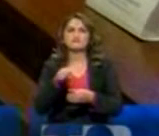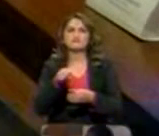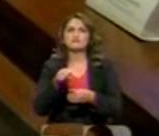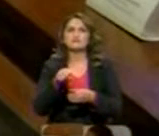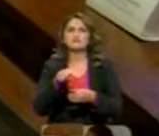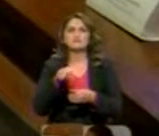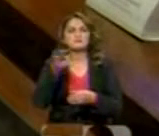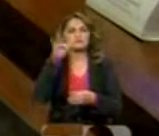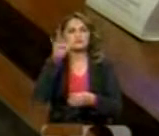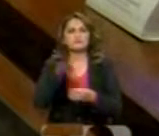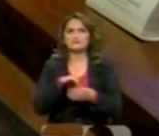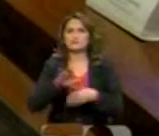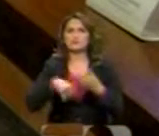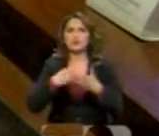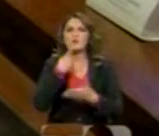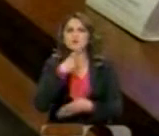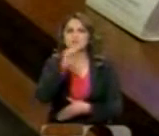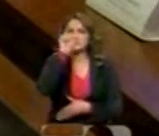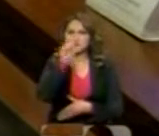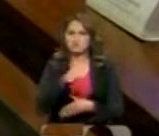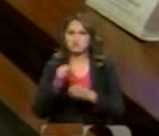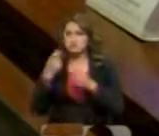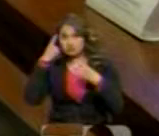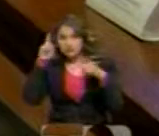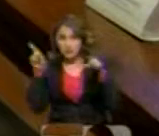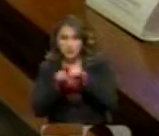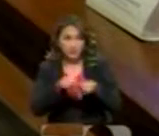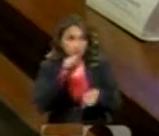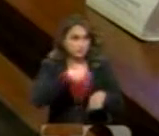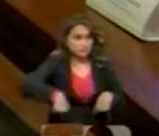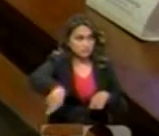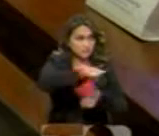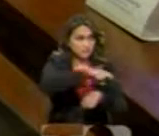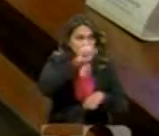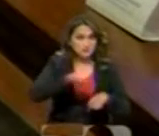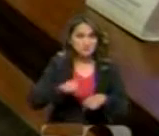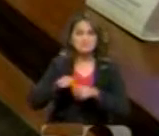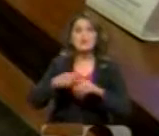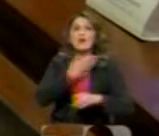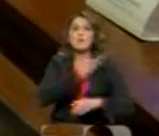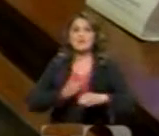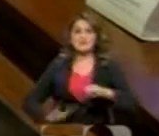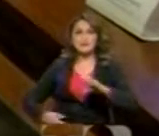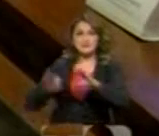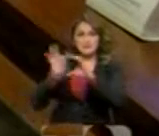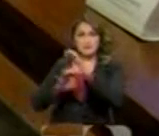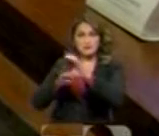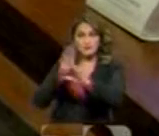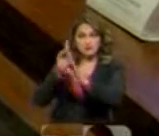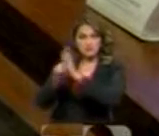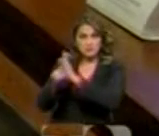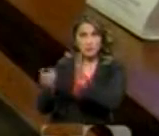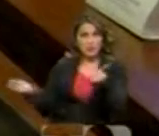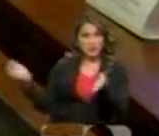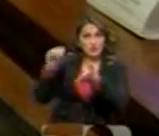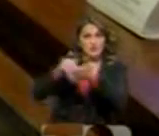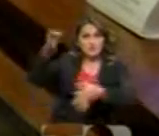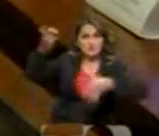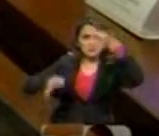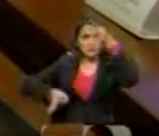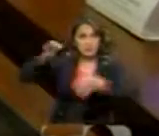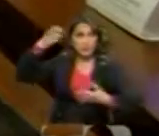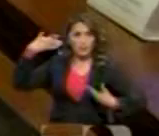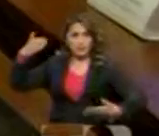ninguno blanco. Por unanimidad, entonces, se aprueba la moción de calificar este nuevo juicio